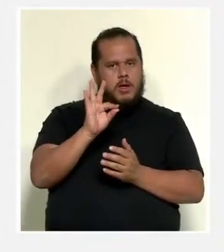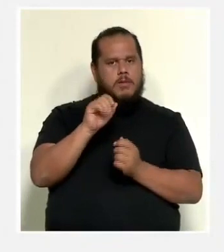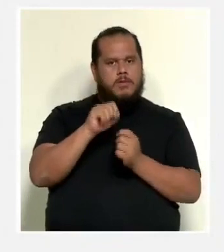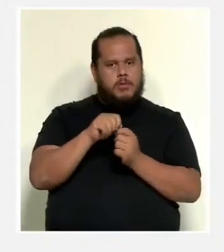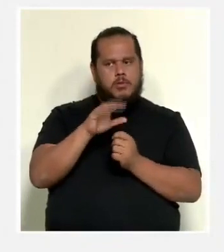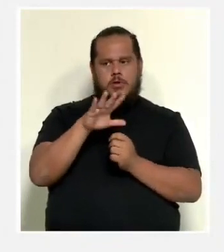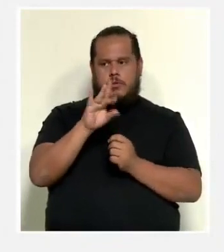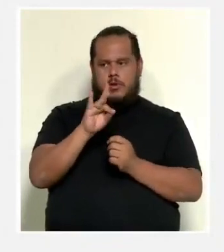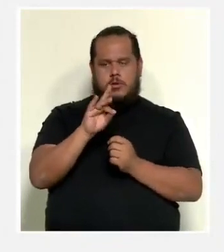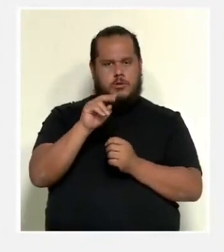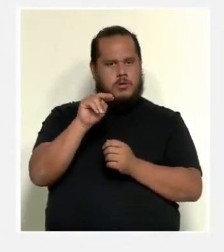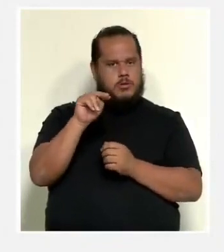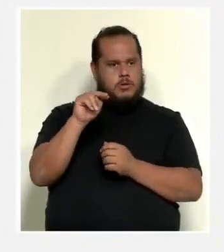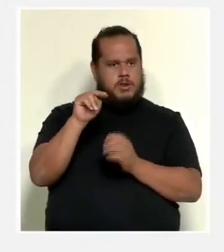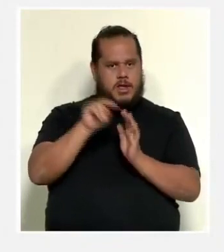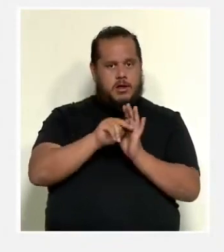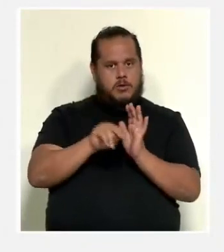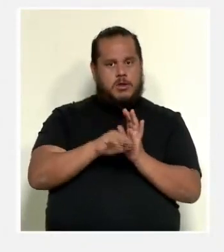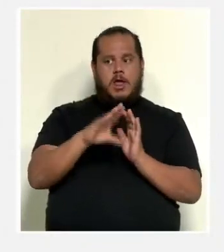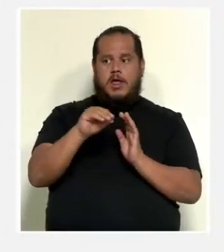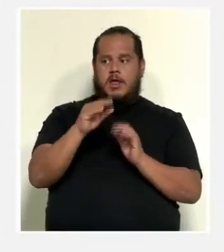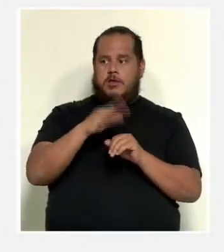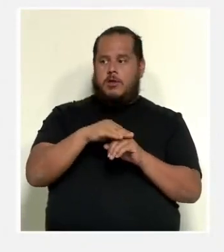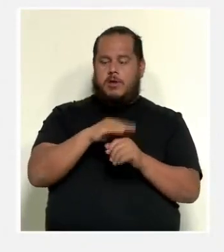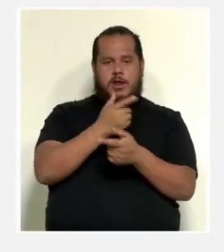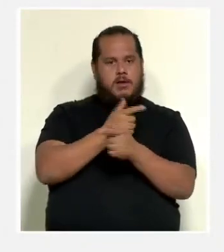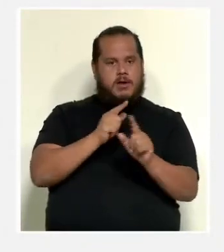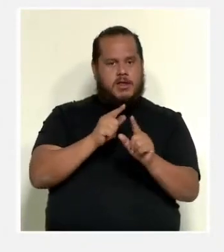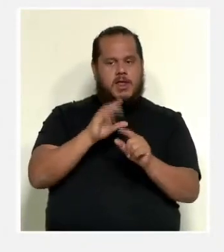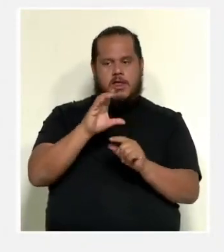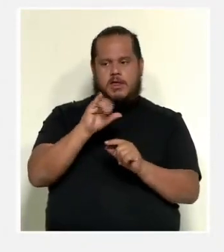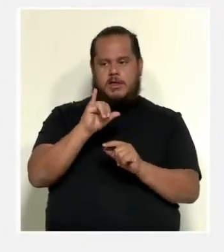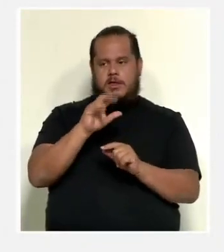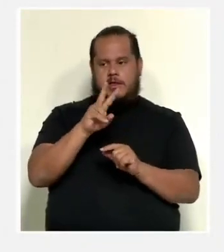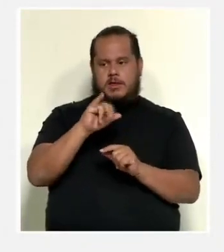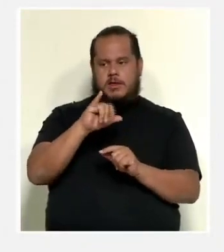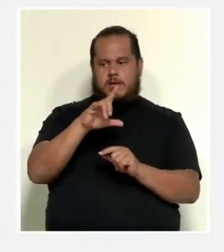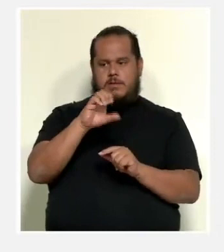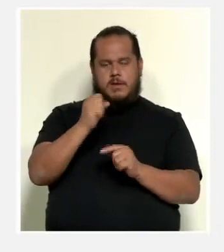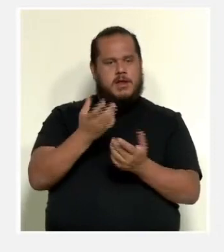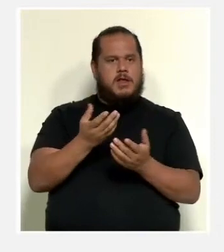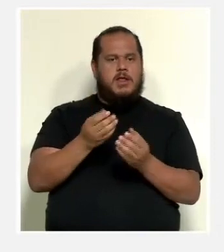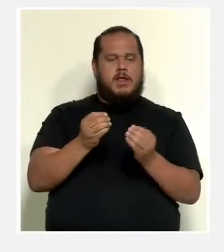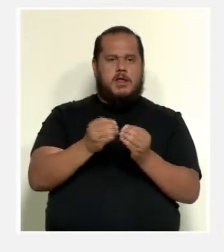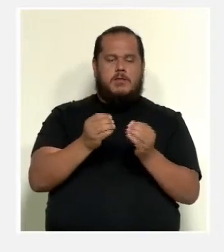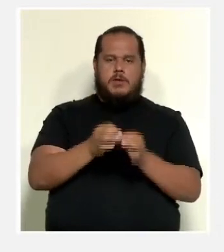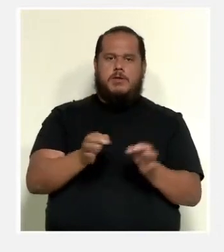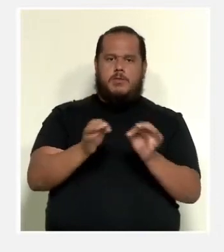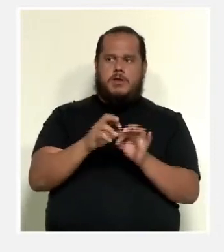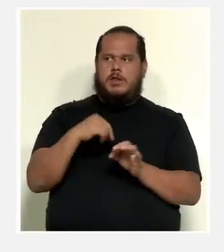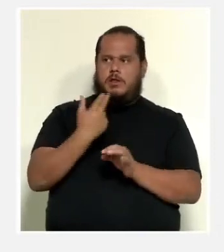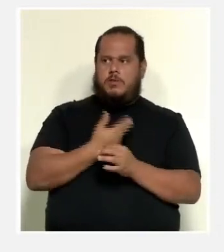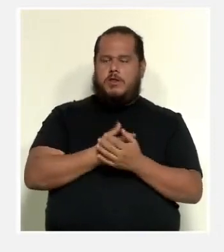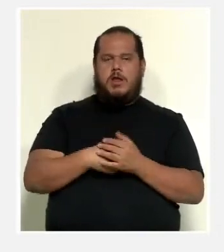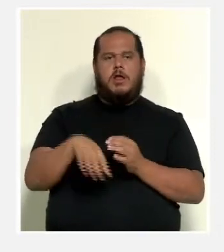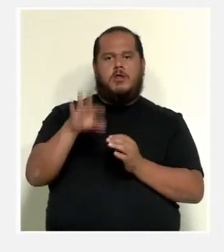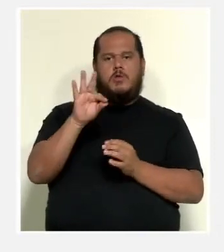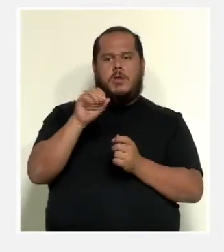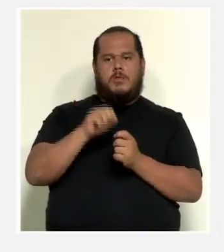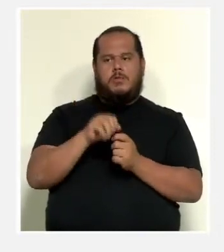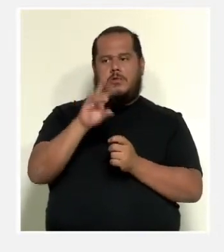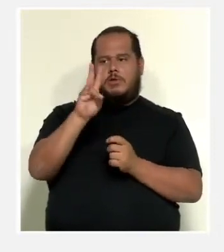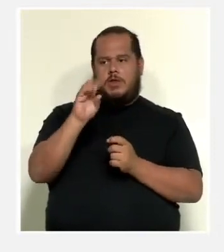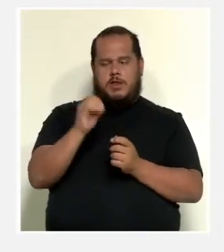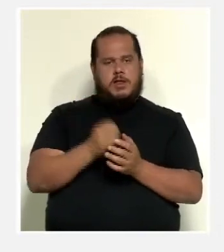9.58 de nota. Y en respecto a libertades civiles, que esa es la joya más preciada nuestra,